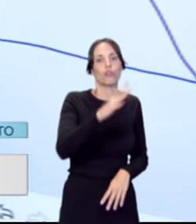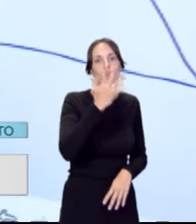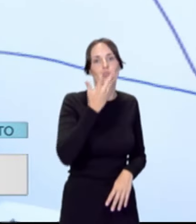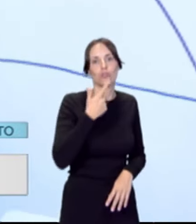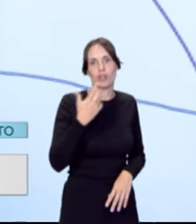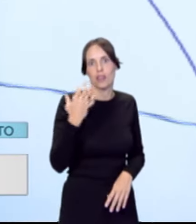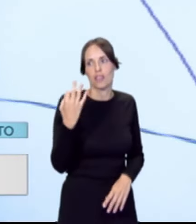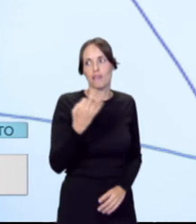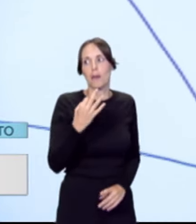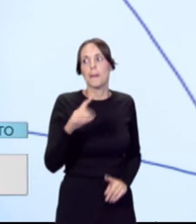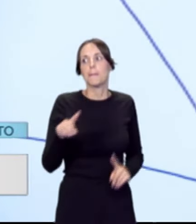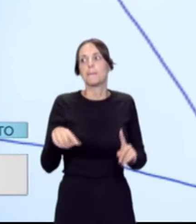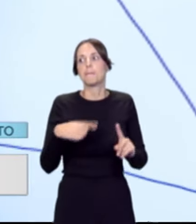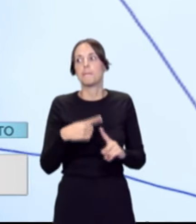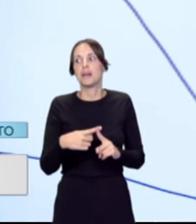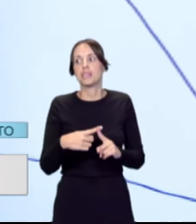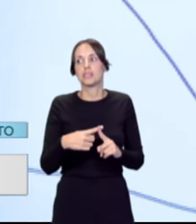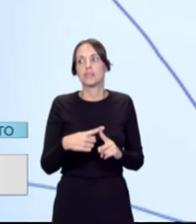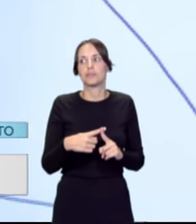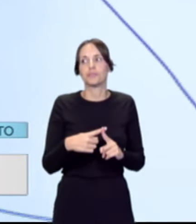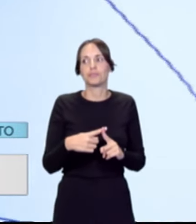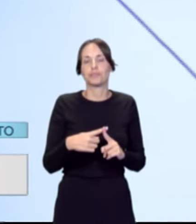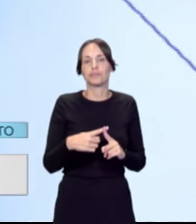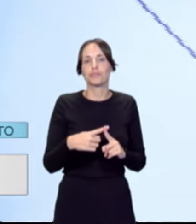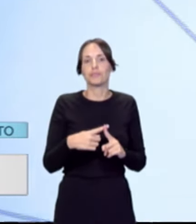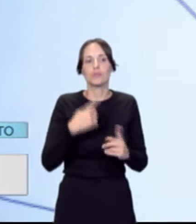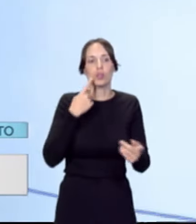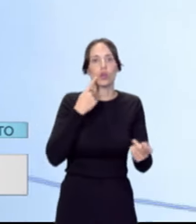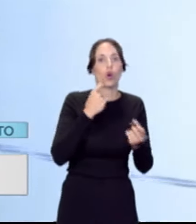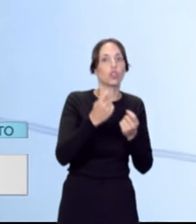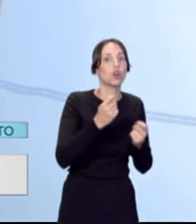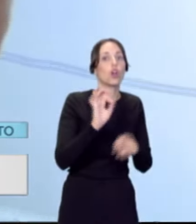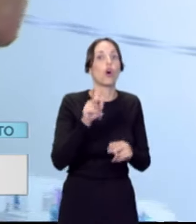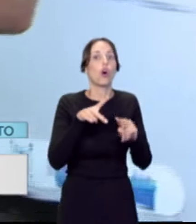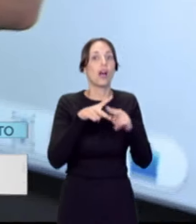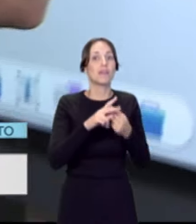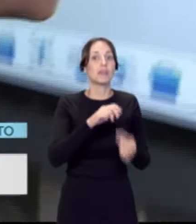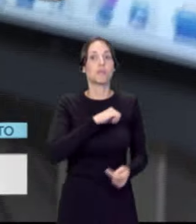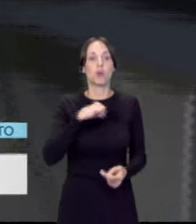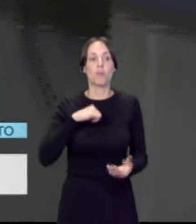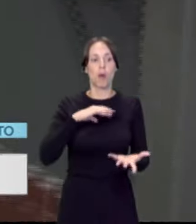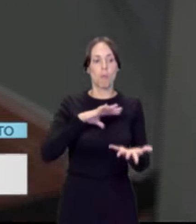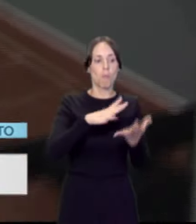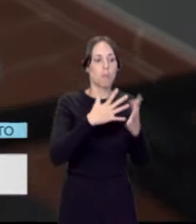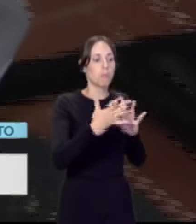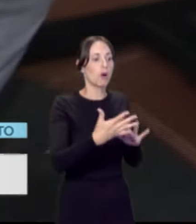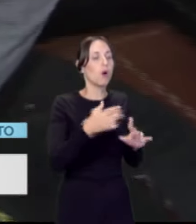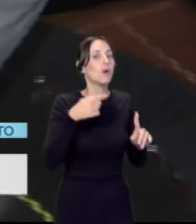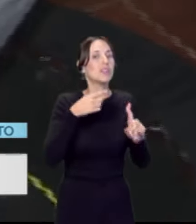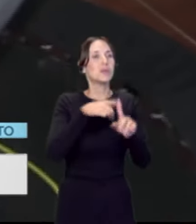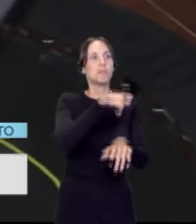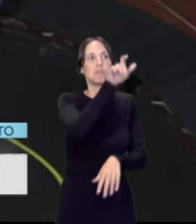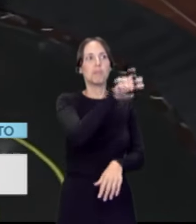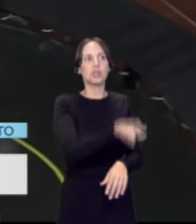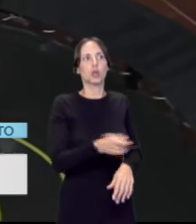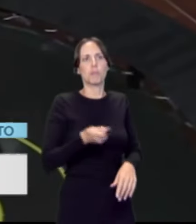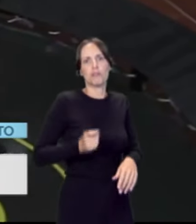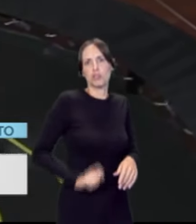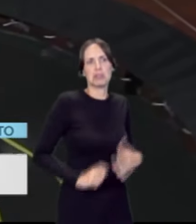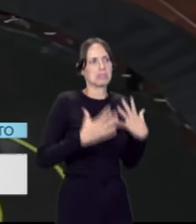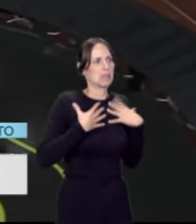entender cómo manejarlo y poder desarrollar herramientas propias para no tener una dependencia a un profesional sanitario